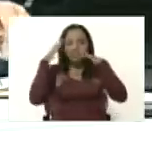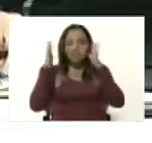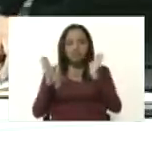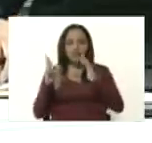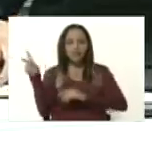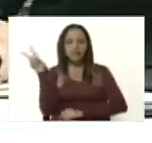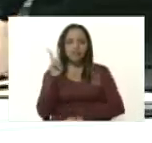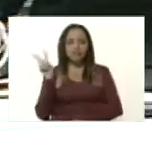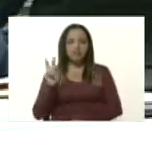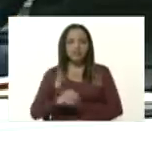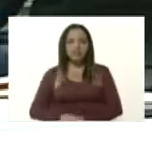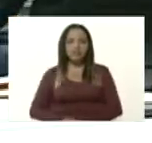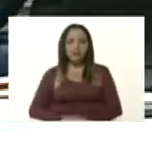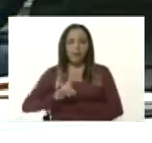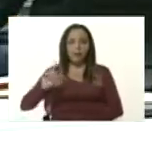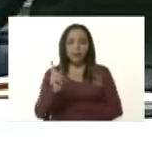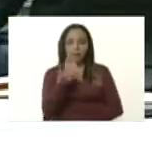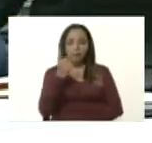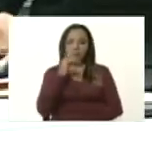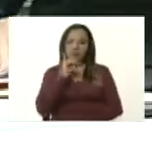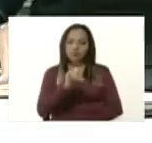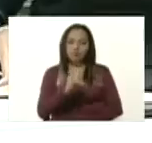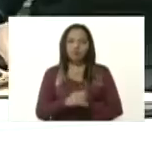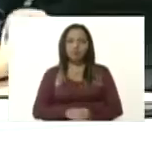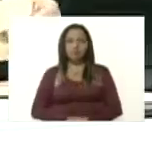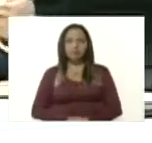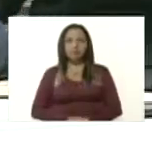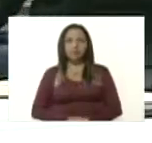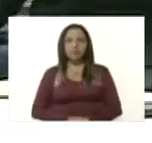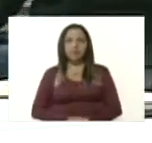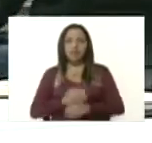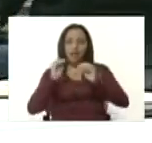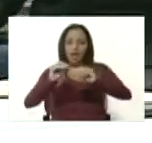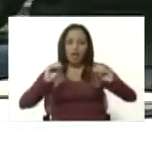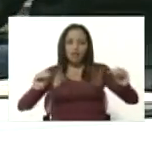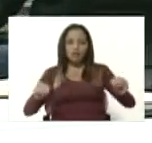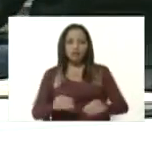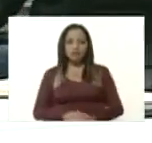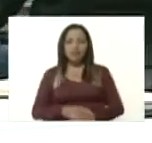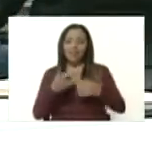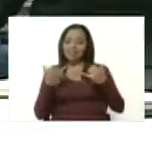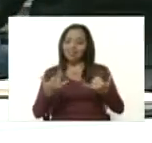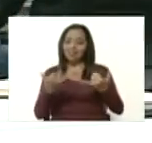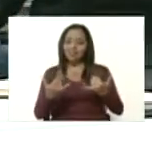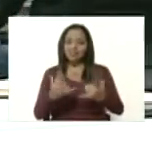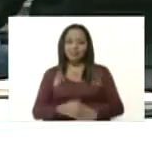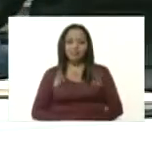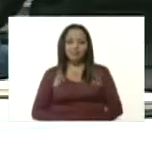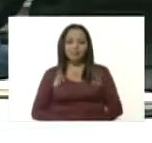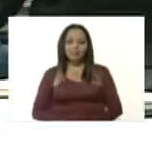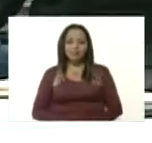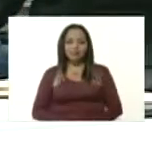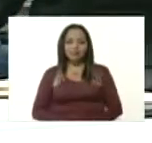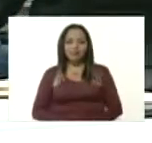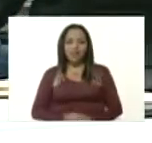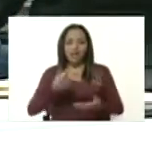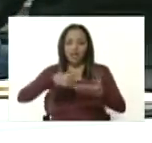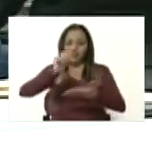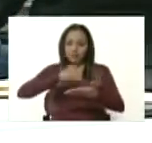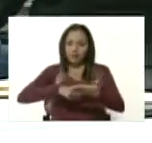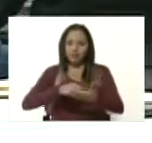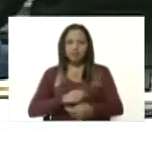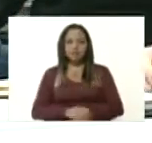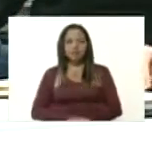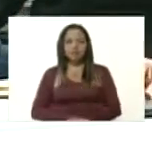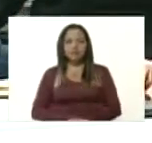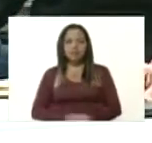Venezuela, el primero de ellos, así lo anuncio, vamos a proceder inmediatamente a la firma